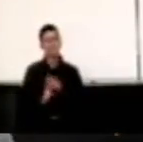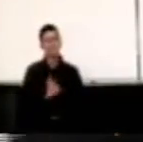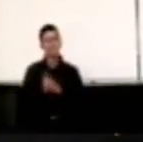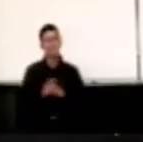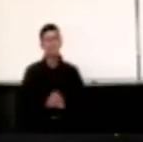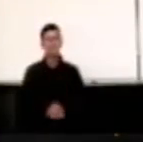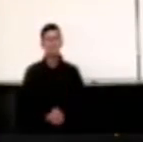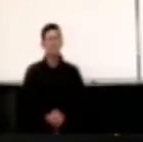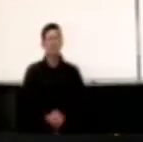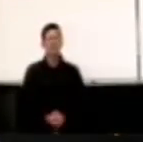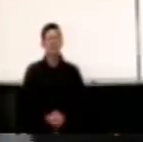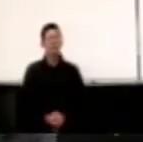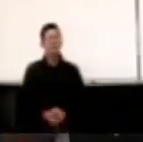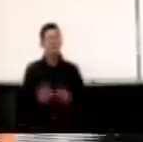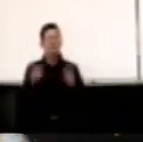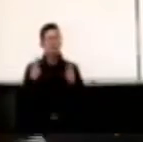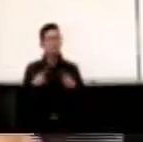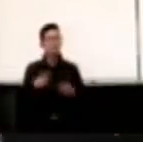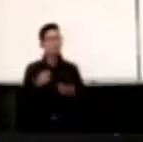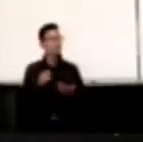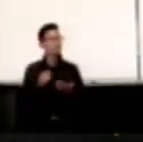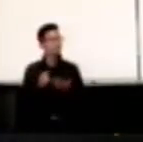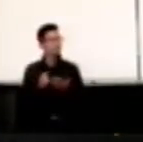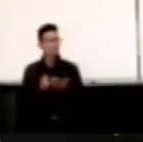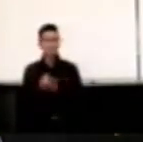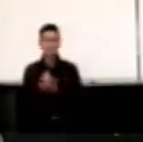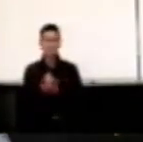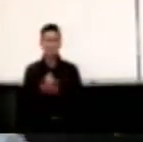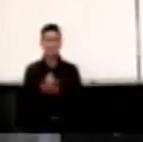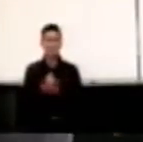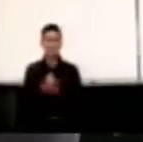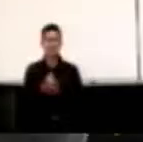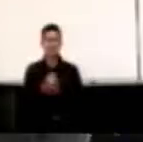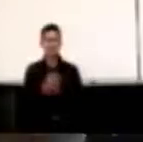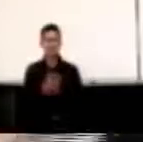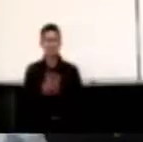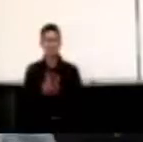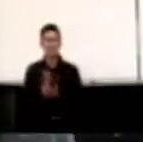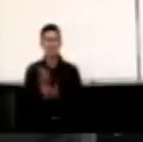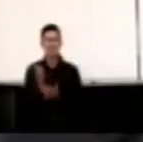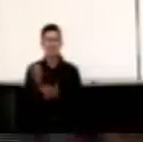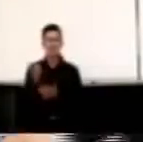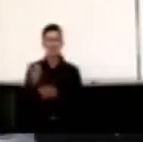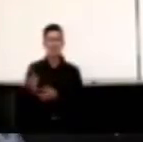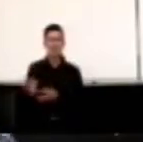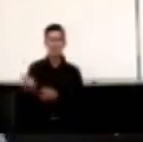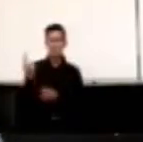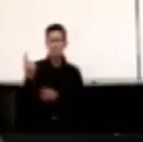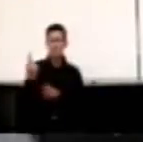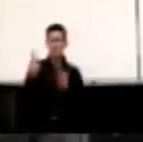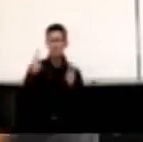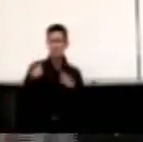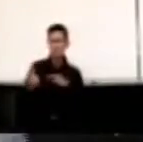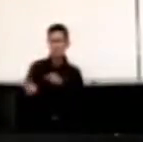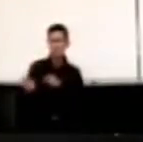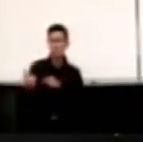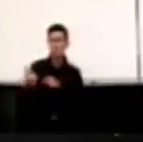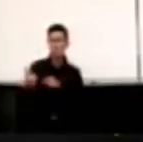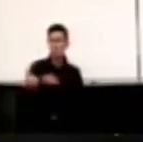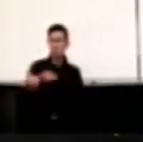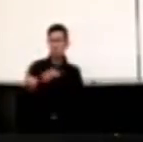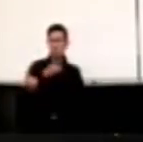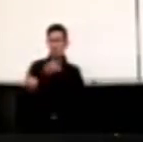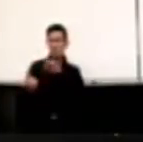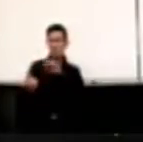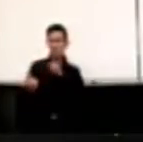gente decide orientar su voto hacia el liderazgo de una persona bajo las siglas de un partido